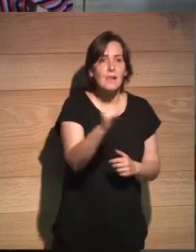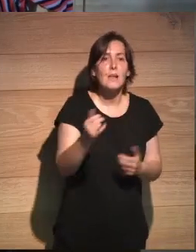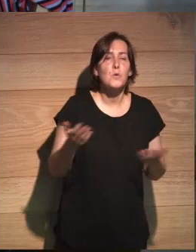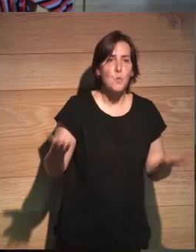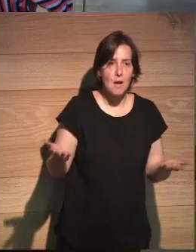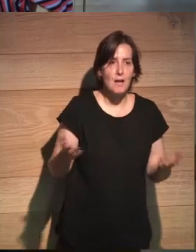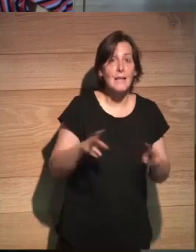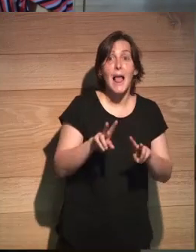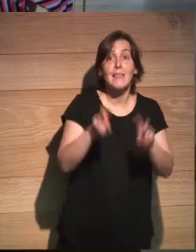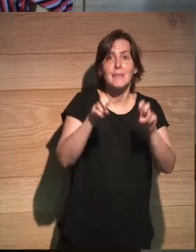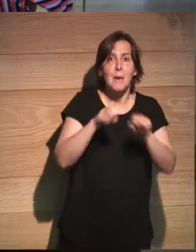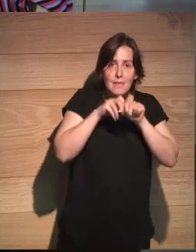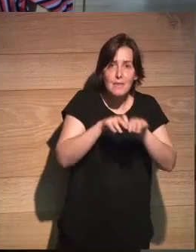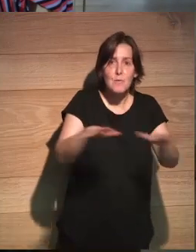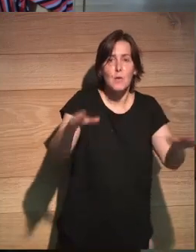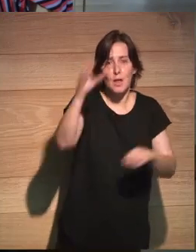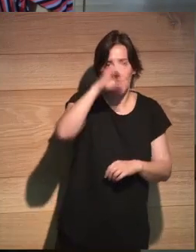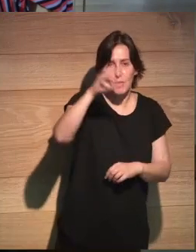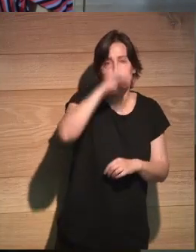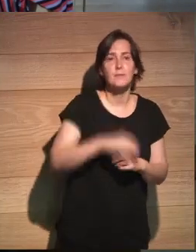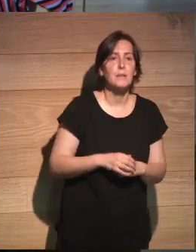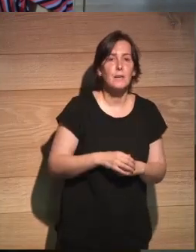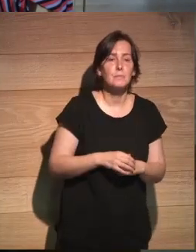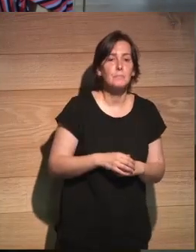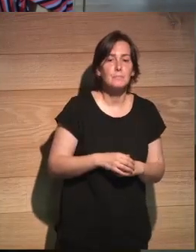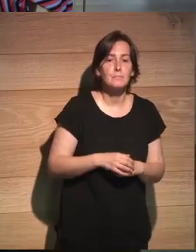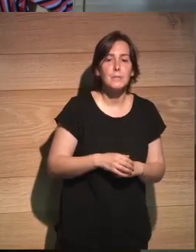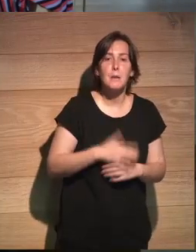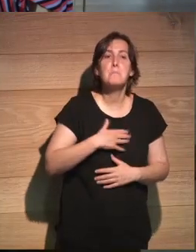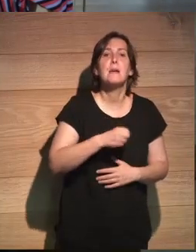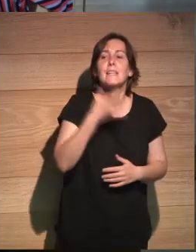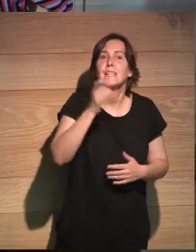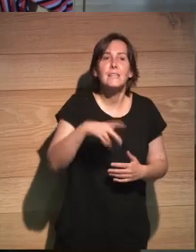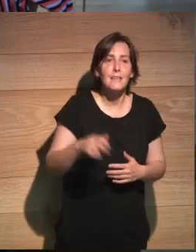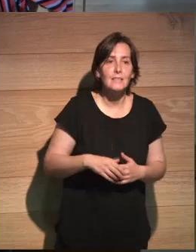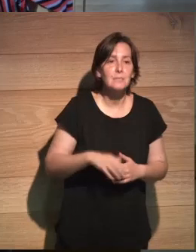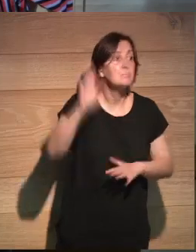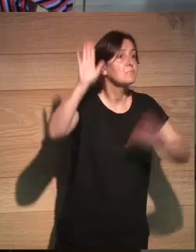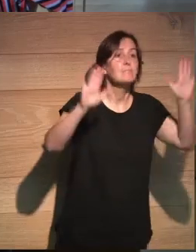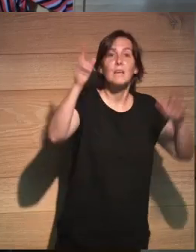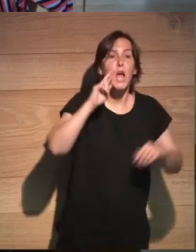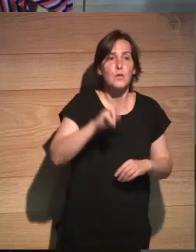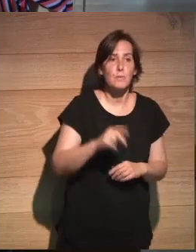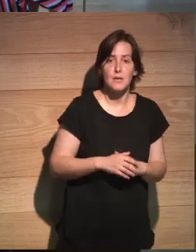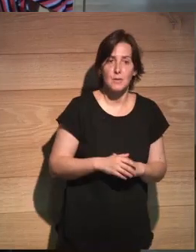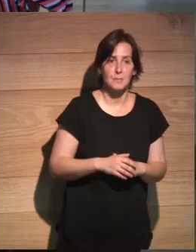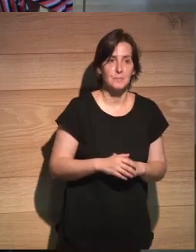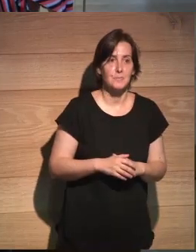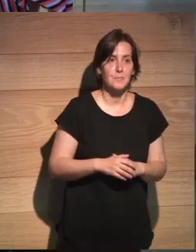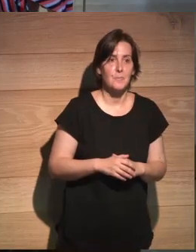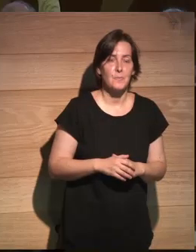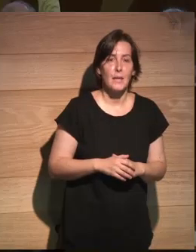sobre el tema de la divulgación científica. ¿Quién se atreve con la primera? No veo manos alzadas. Hay